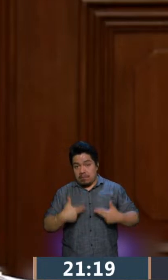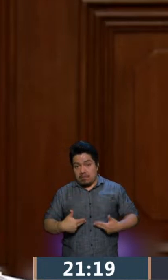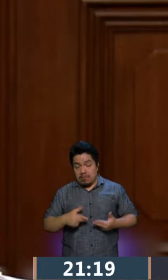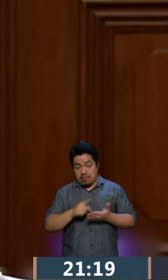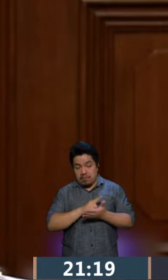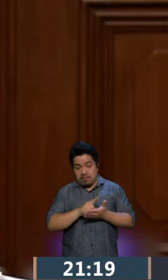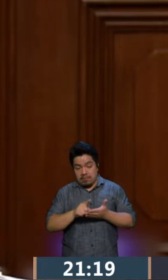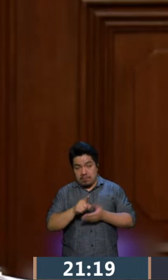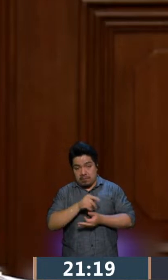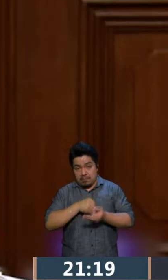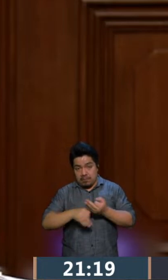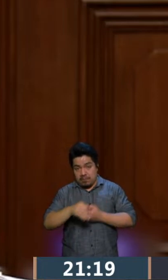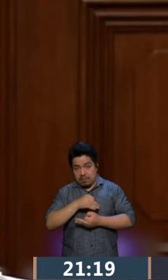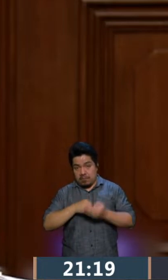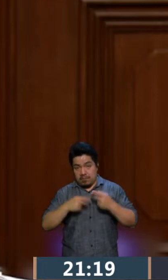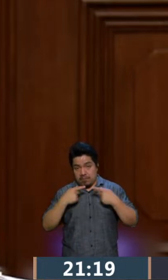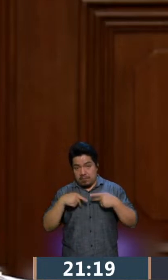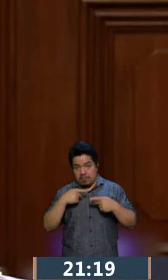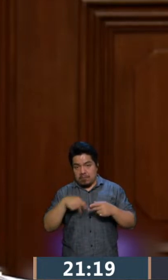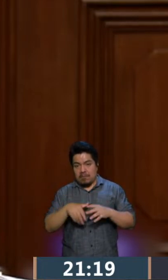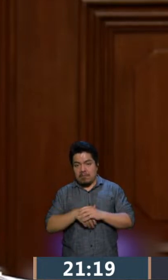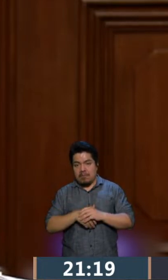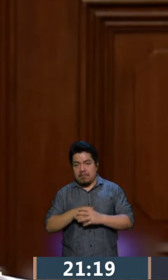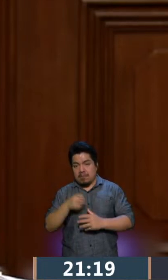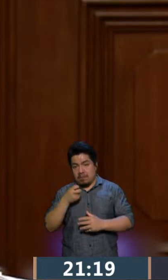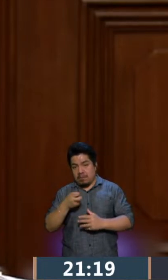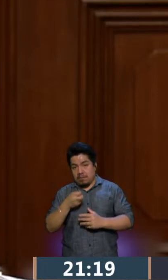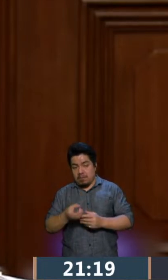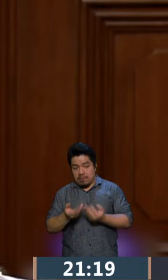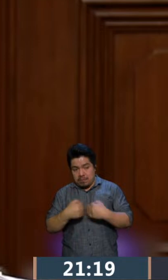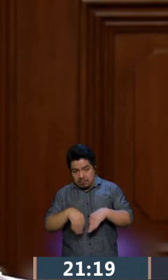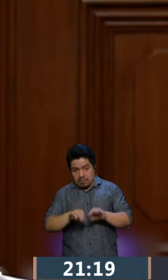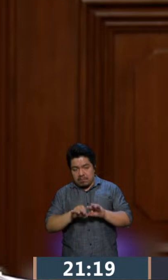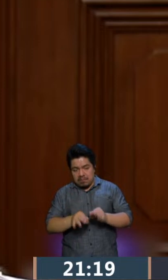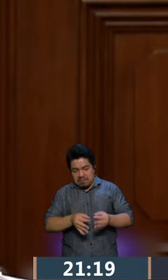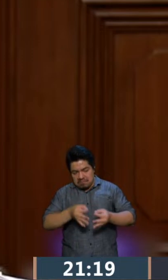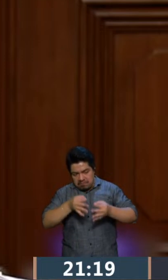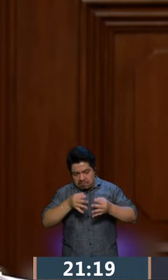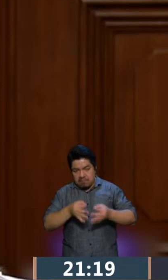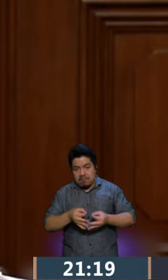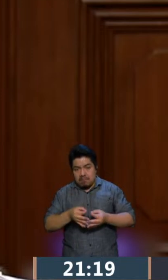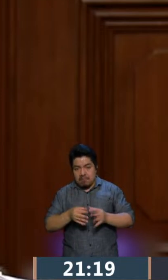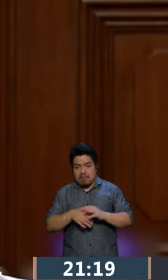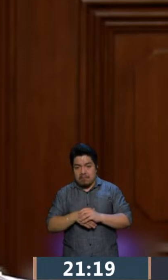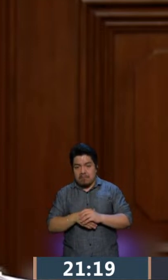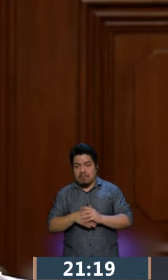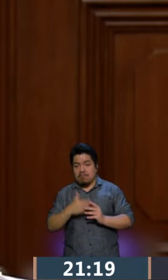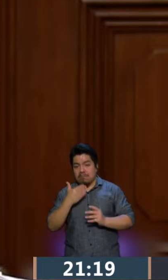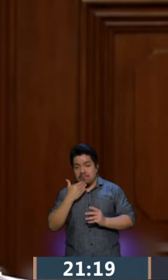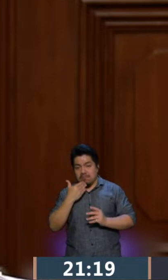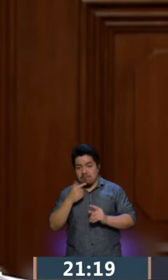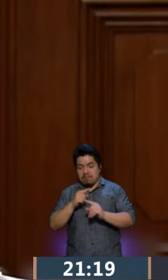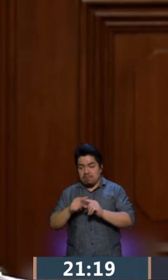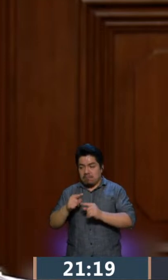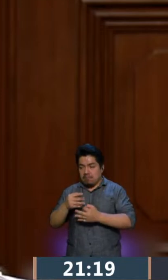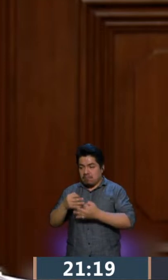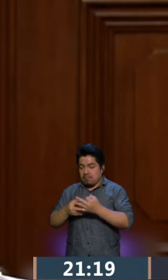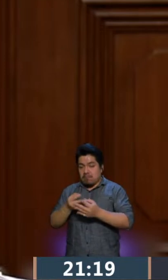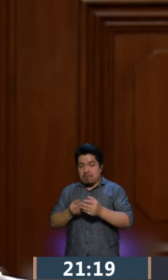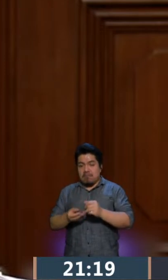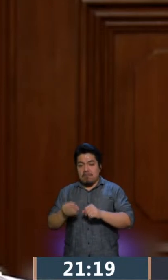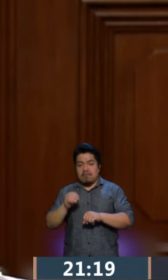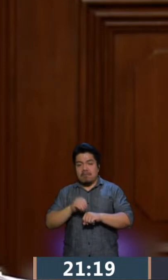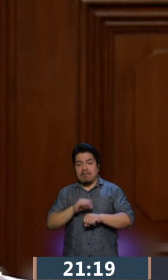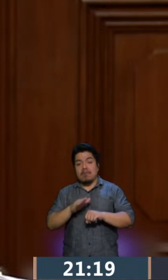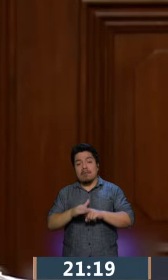todas las personas. Es el principio que garantiza una adecuada impartición de justicia